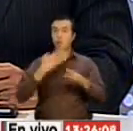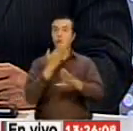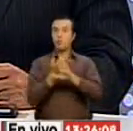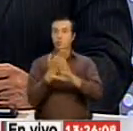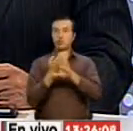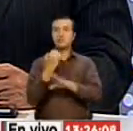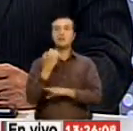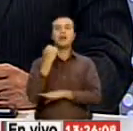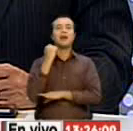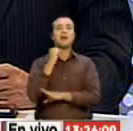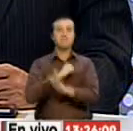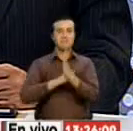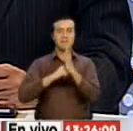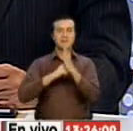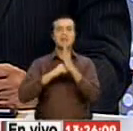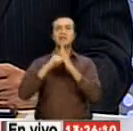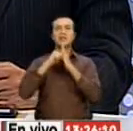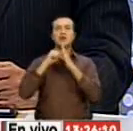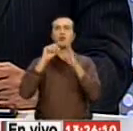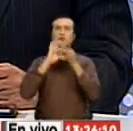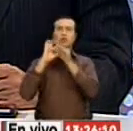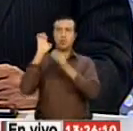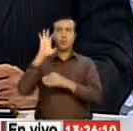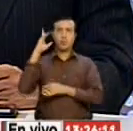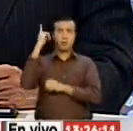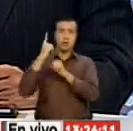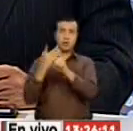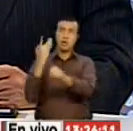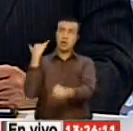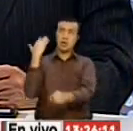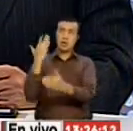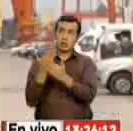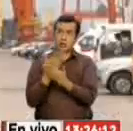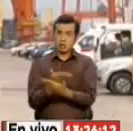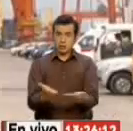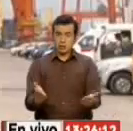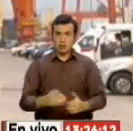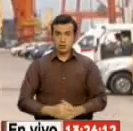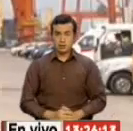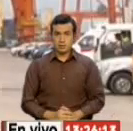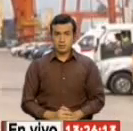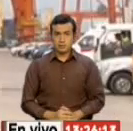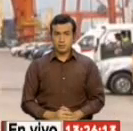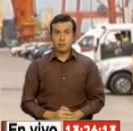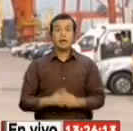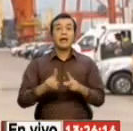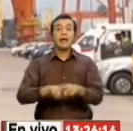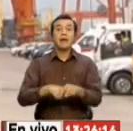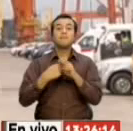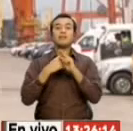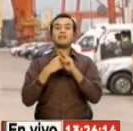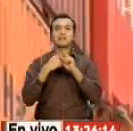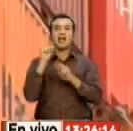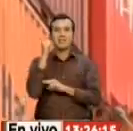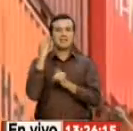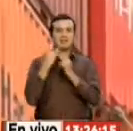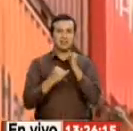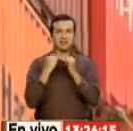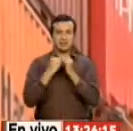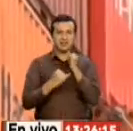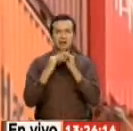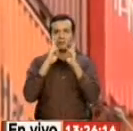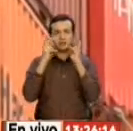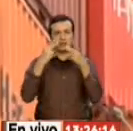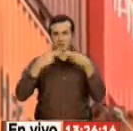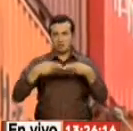acuerdo comercial firmado con la Unión Europea hace un año. La entrada en vigencia de la tasa de control aduanero